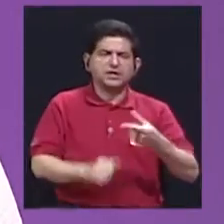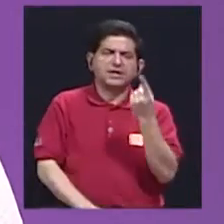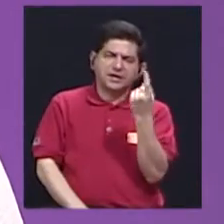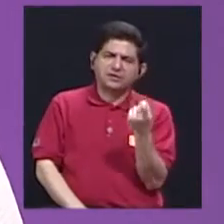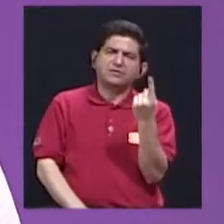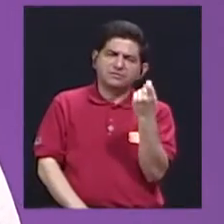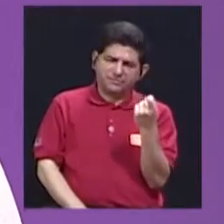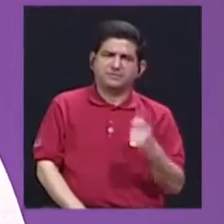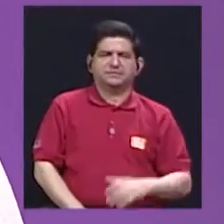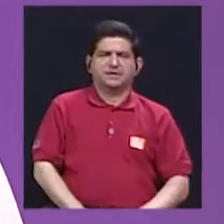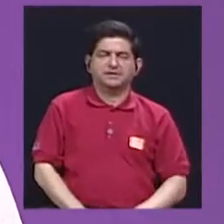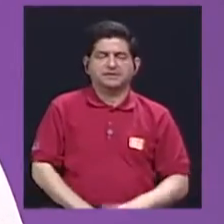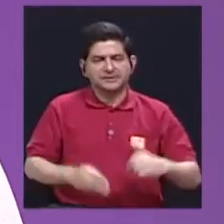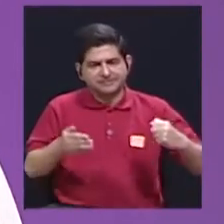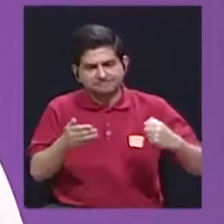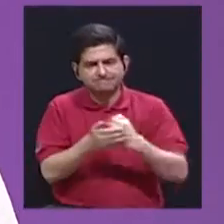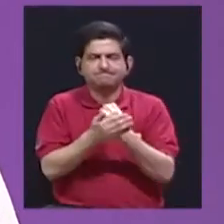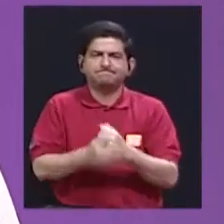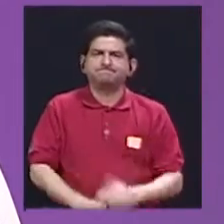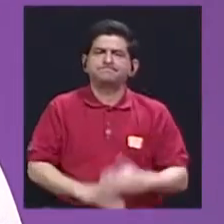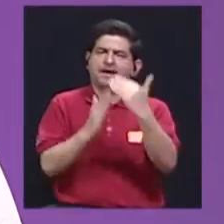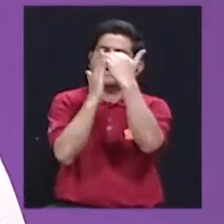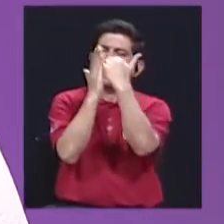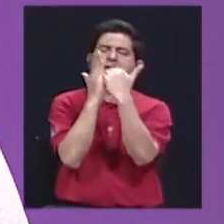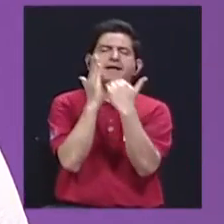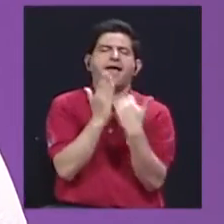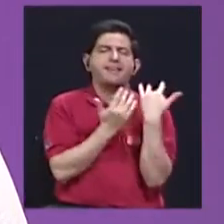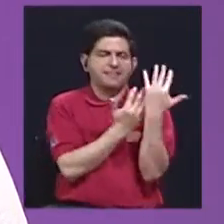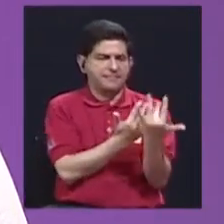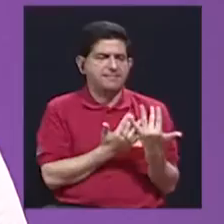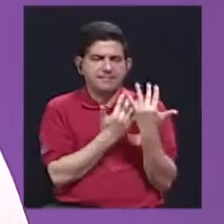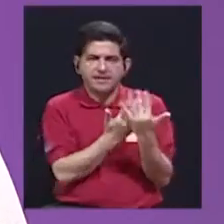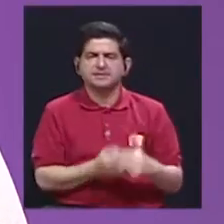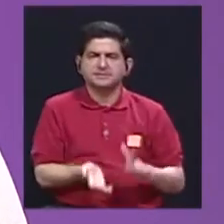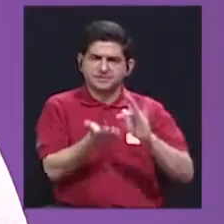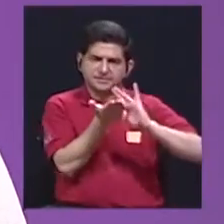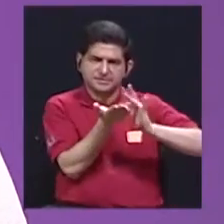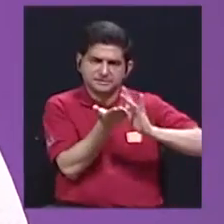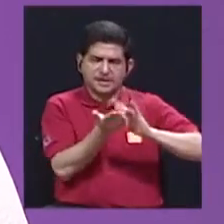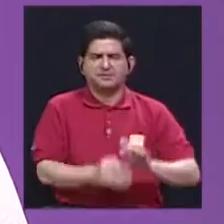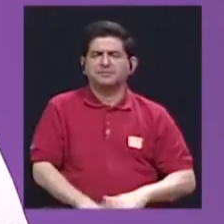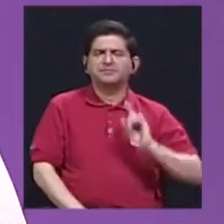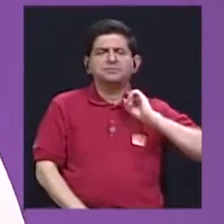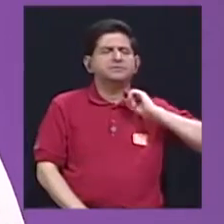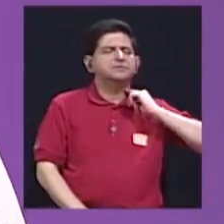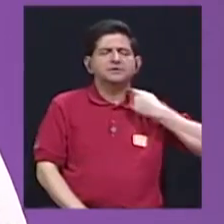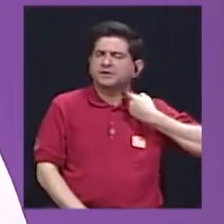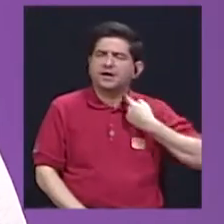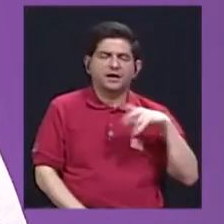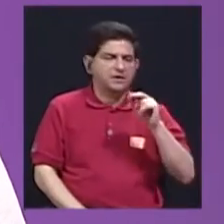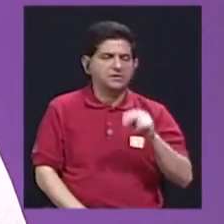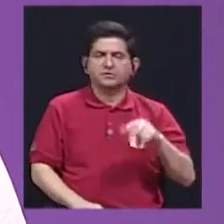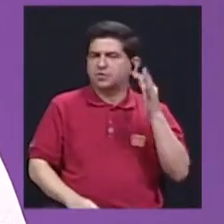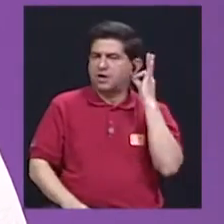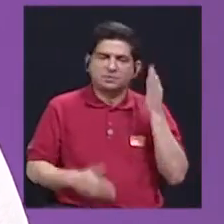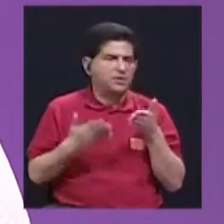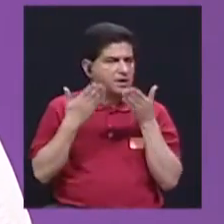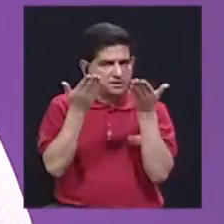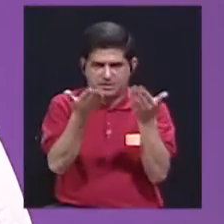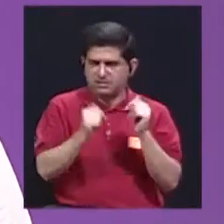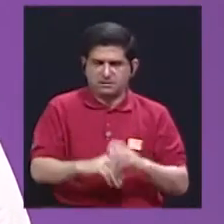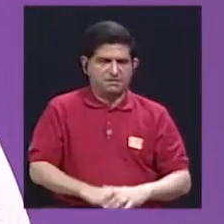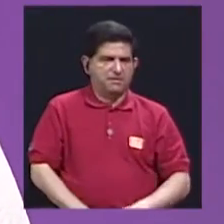verdad desgraciadamente listas de espera este medicamento de muy alto costo no se les están dando a las mujeres